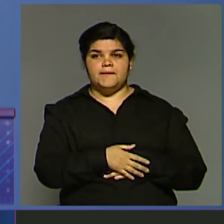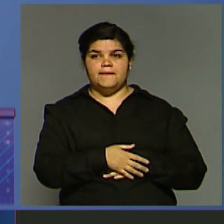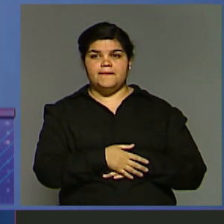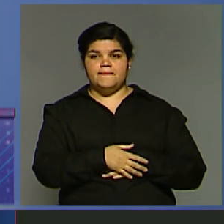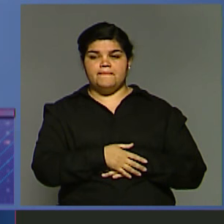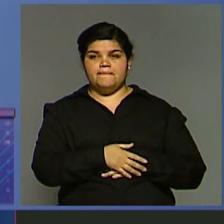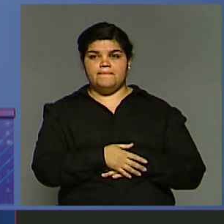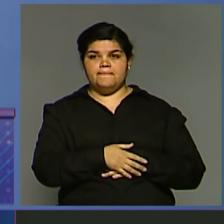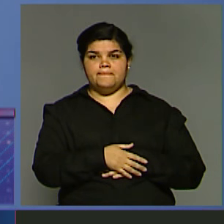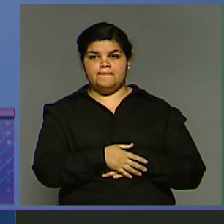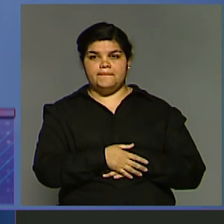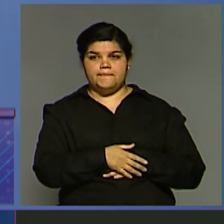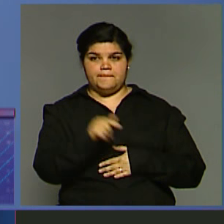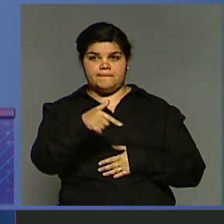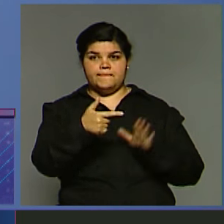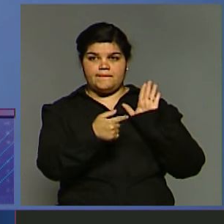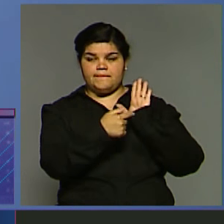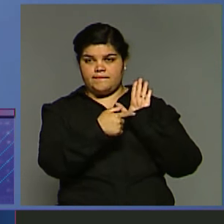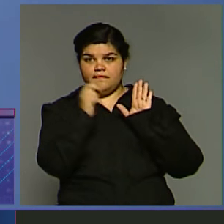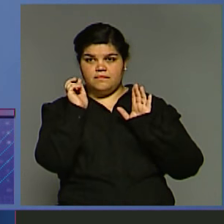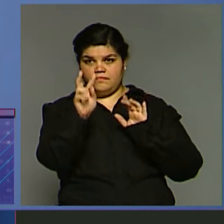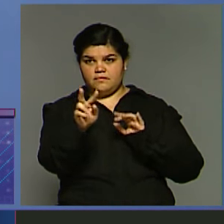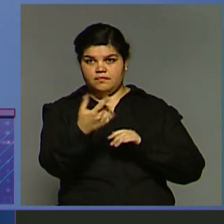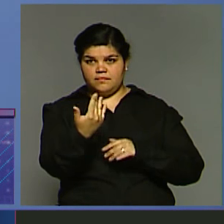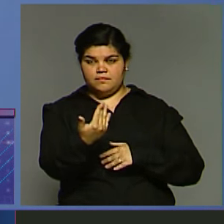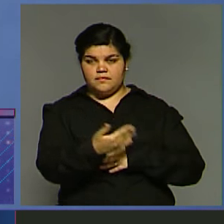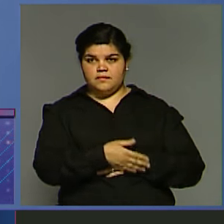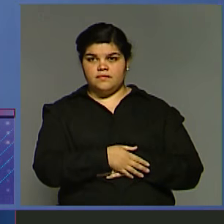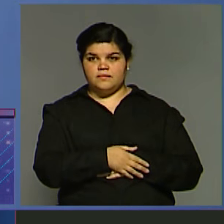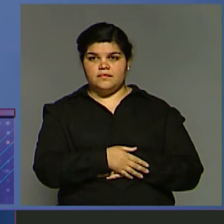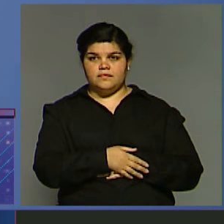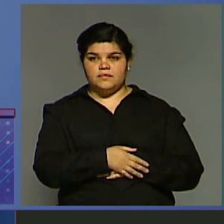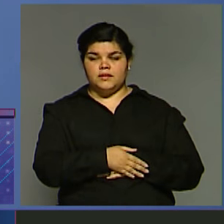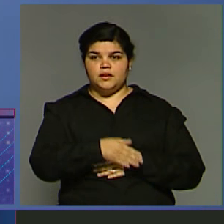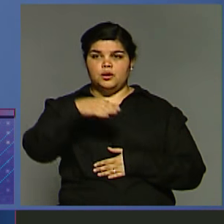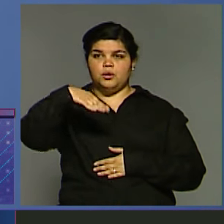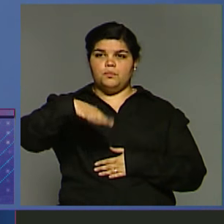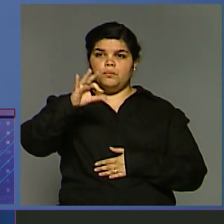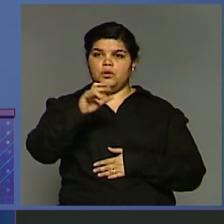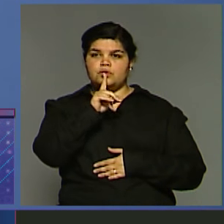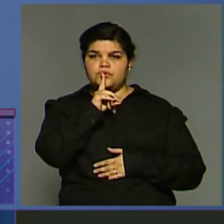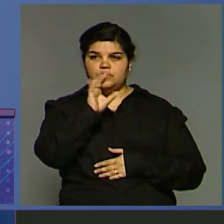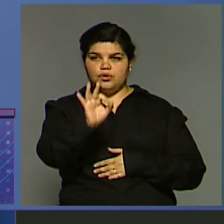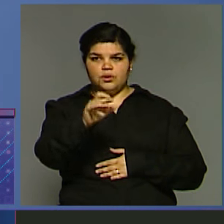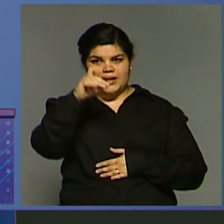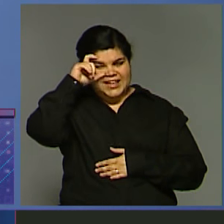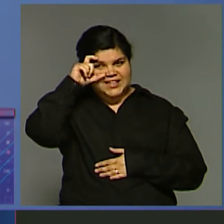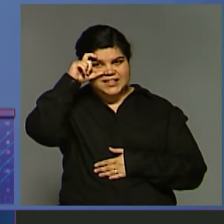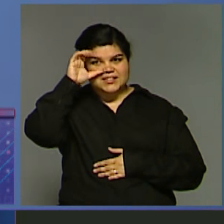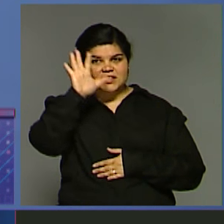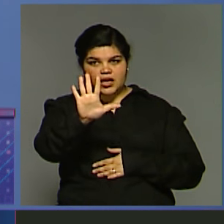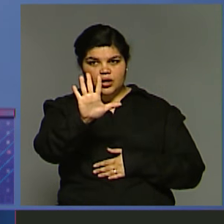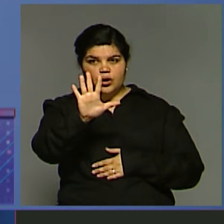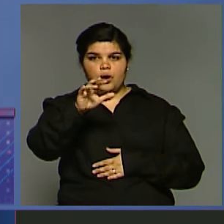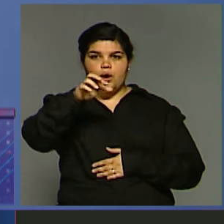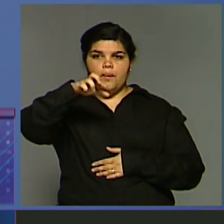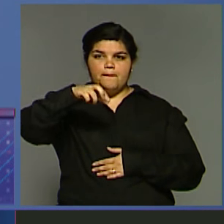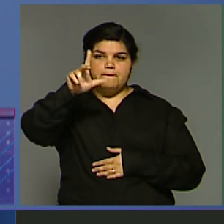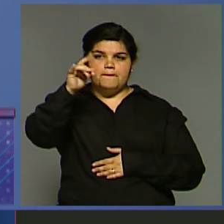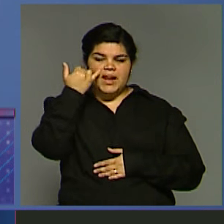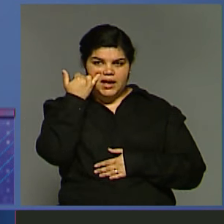baratitos. Bueno, acá lo tengo en la mano, acá lo están viendo. Sí. Es el Moto E5 Play. Sí. Es un